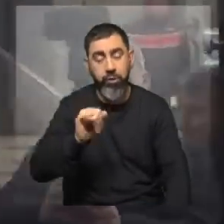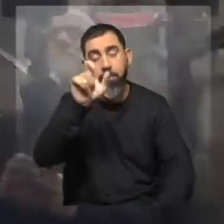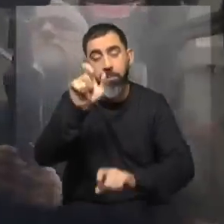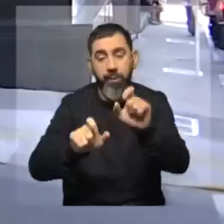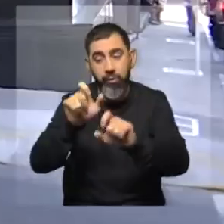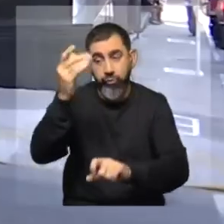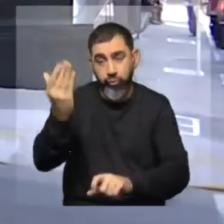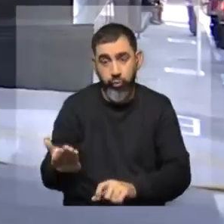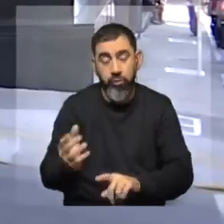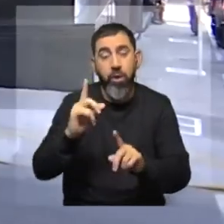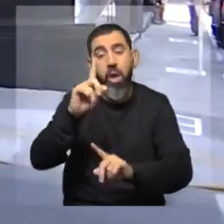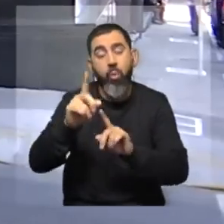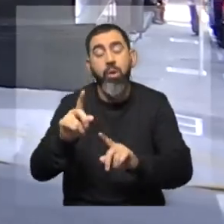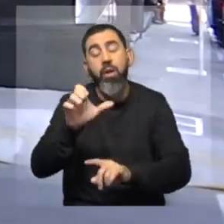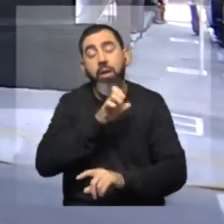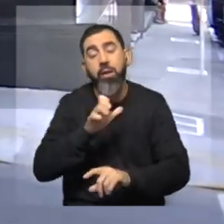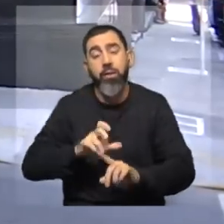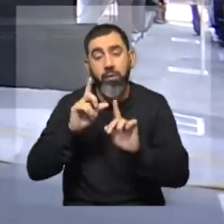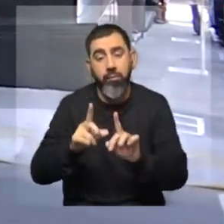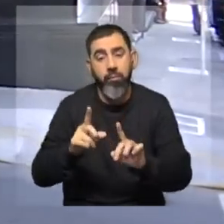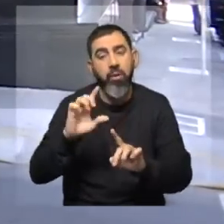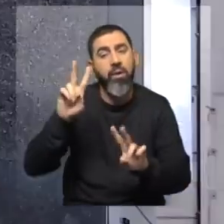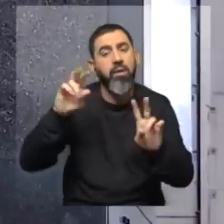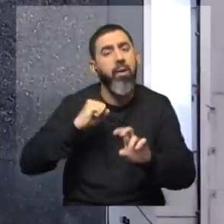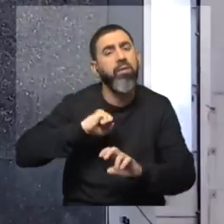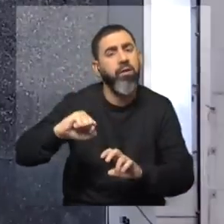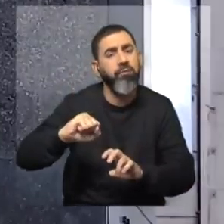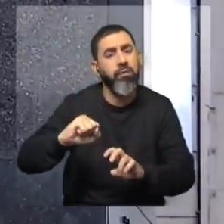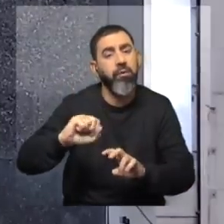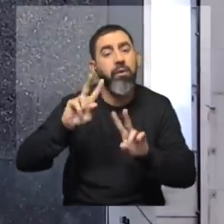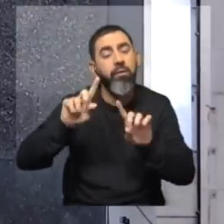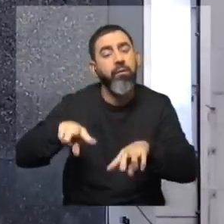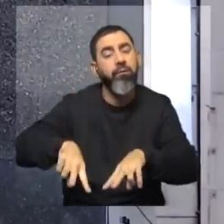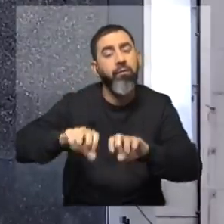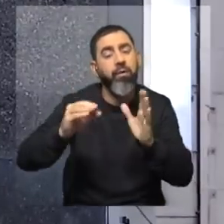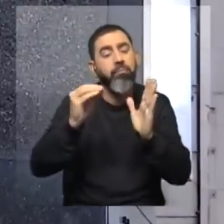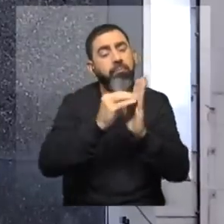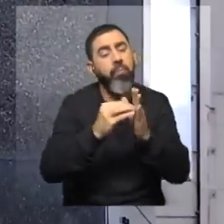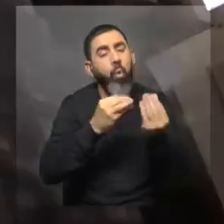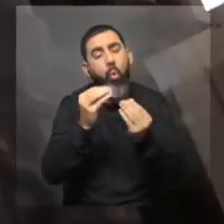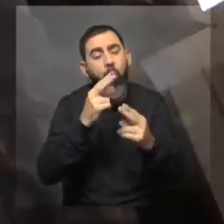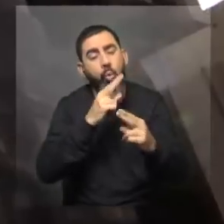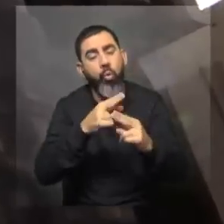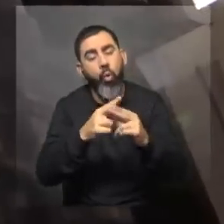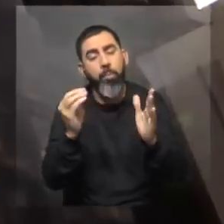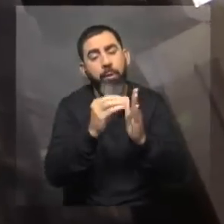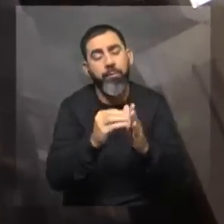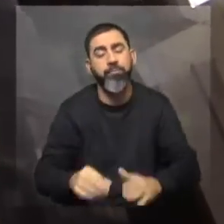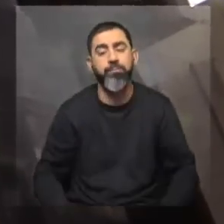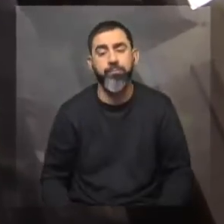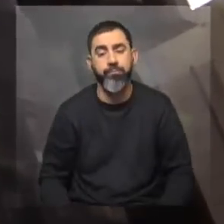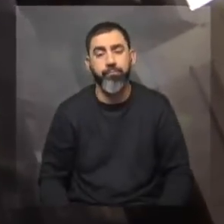personas físicas y algunas entidades pero por estafa tenemos que estudiar que tipificación le vamos a atribuir